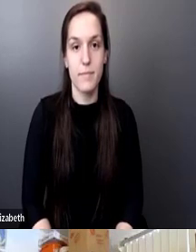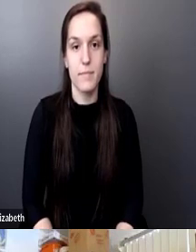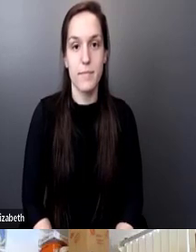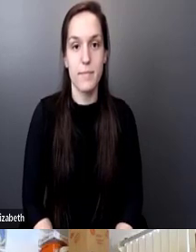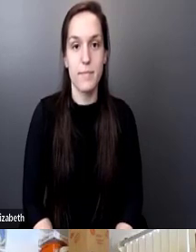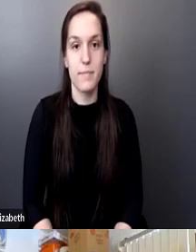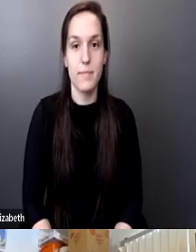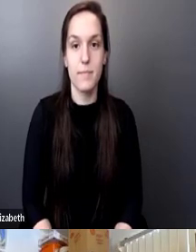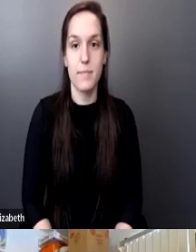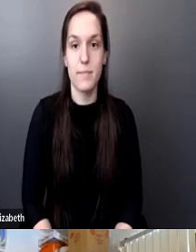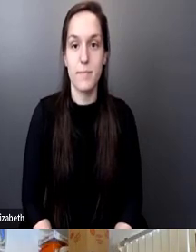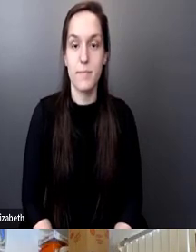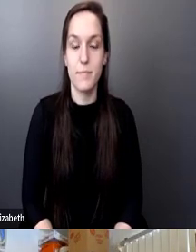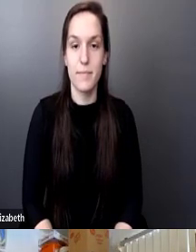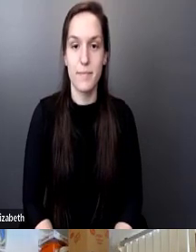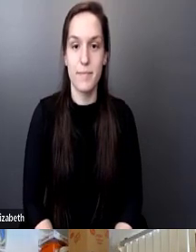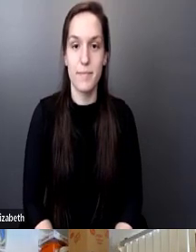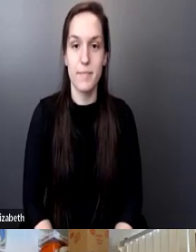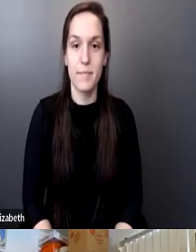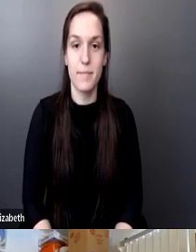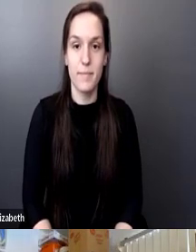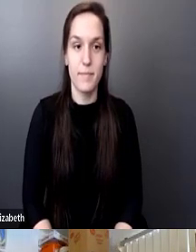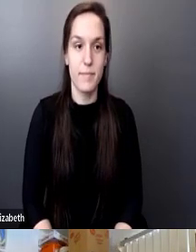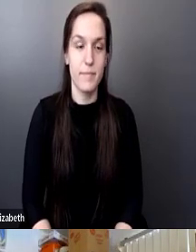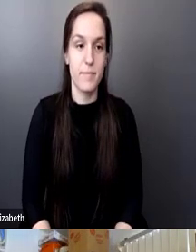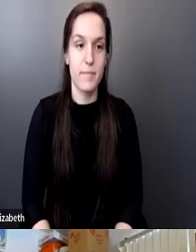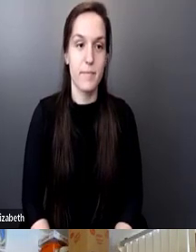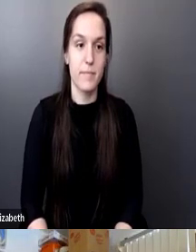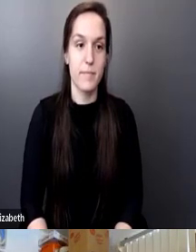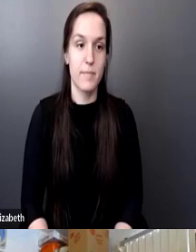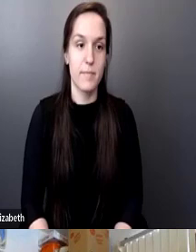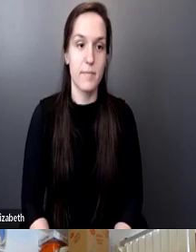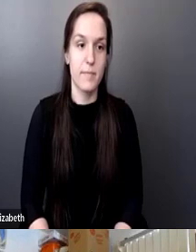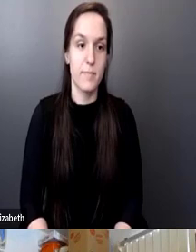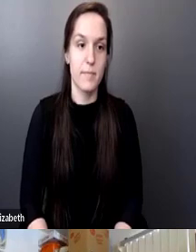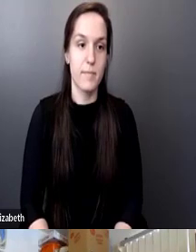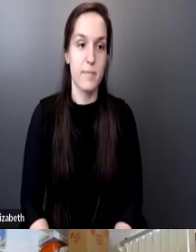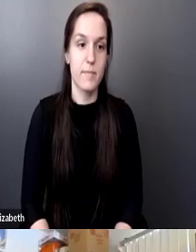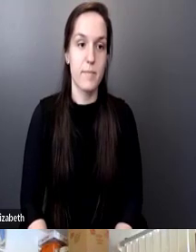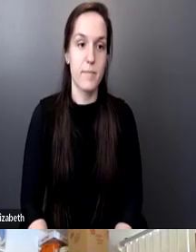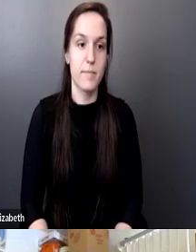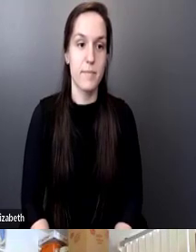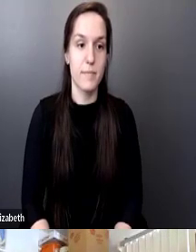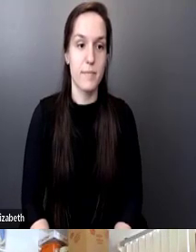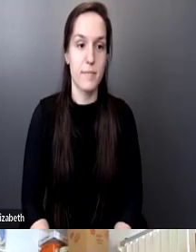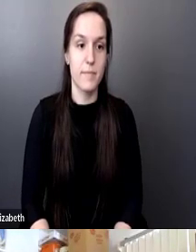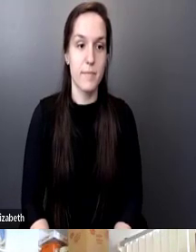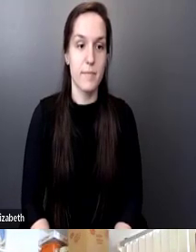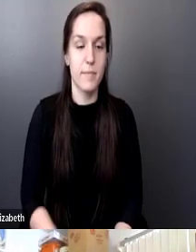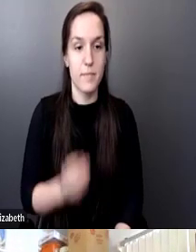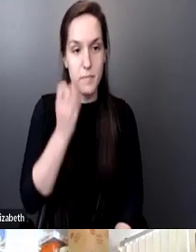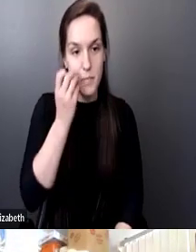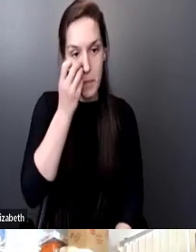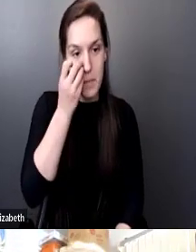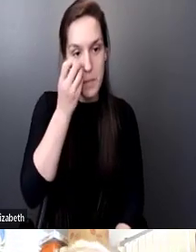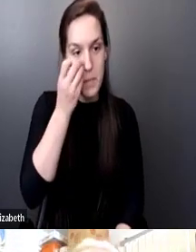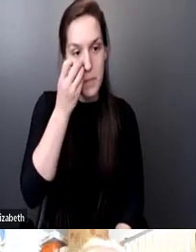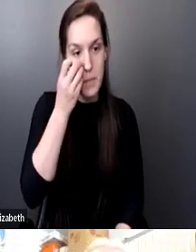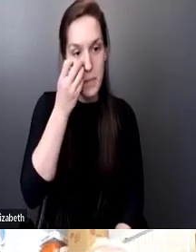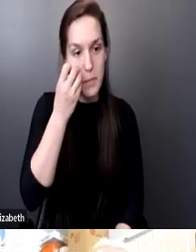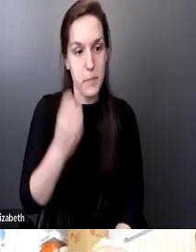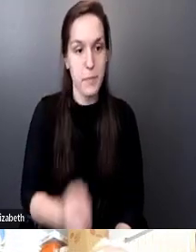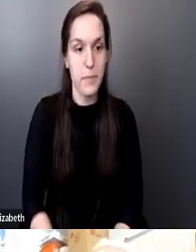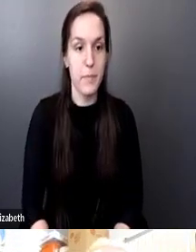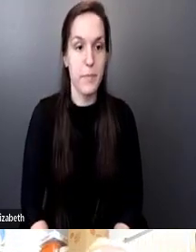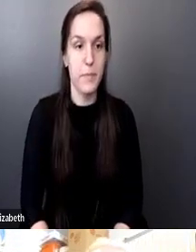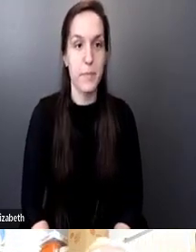la porción que corresponde a la interpretación en el idioma de las señas ASL, en el lenguaje